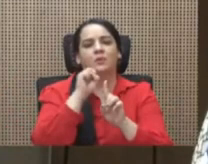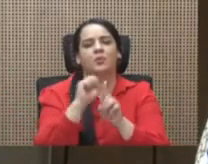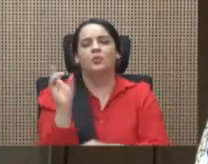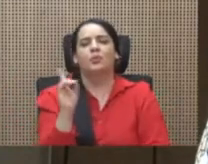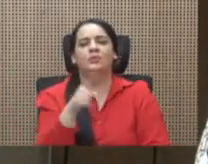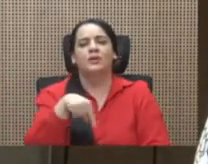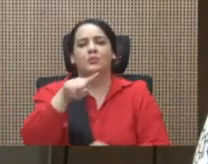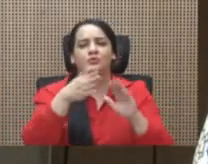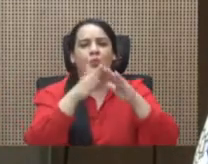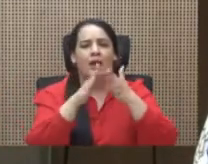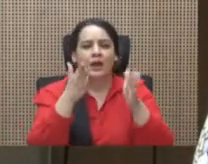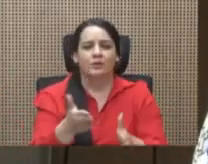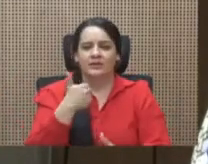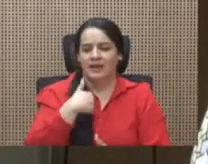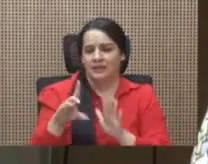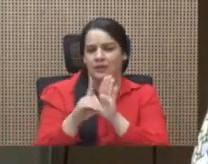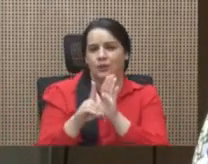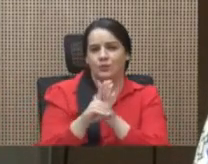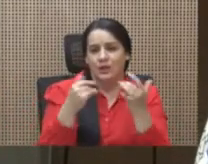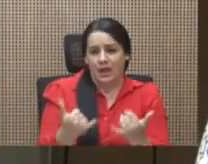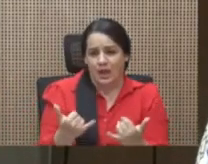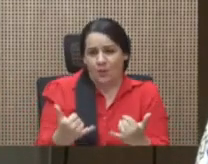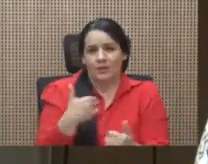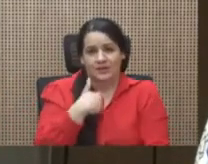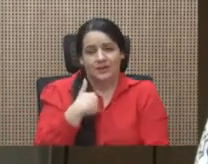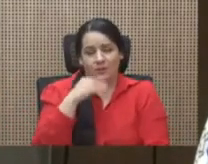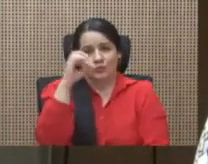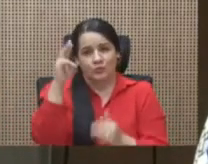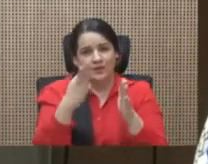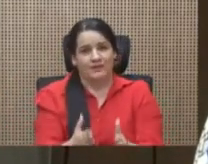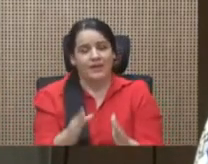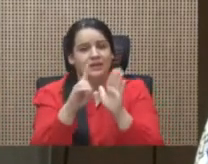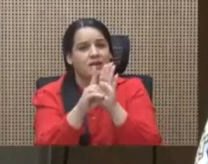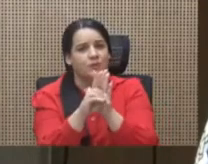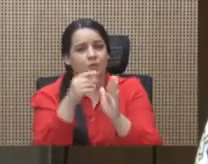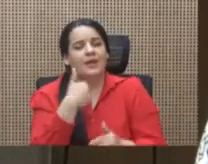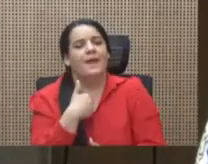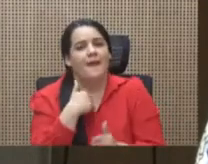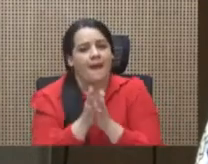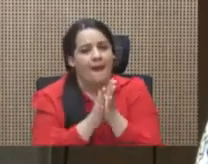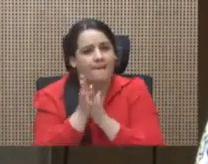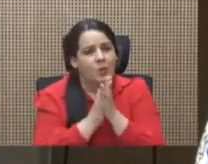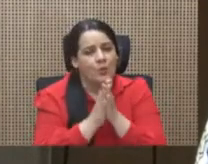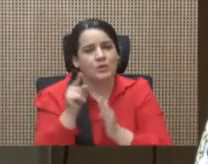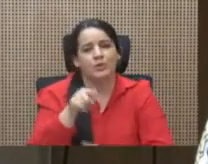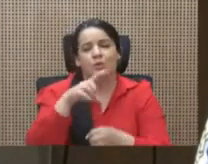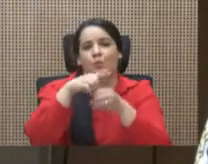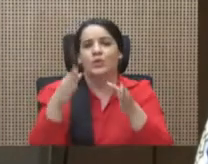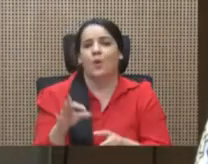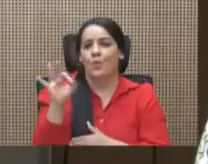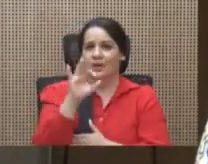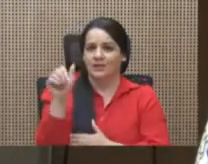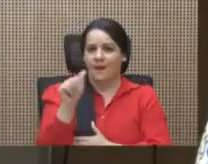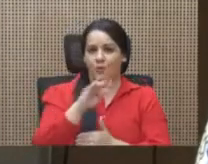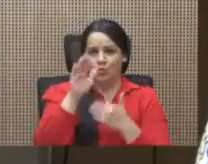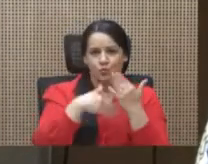tengan los derechos que tenemos aquí los costarricenses, los derechos que están aprovechando los diputados del Frente Amplio, con todo